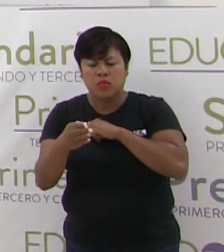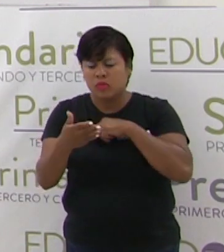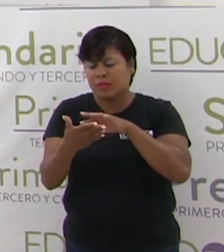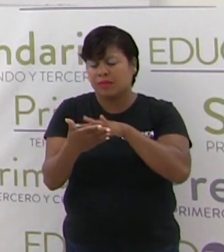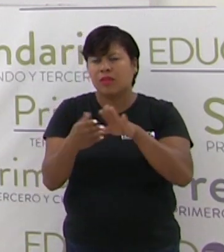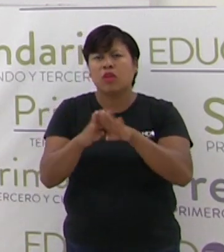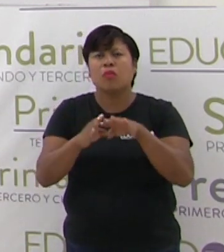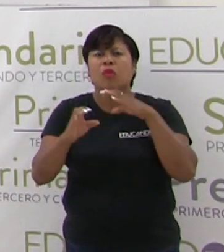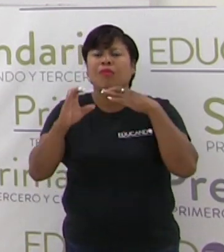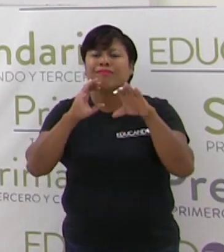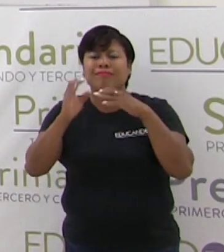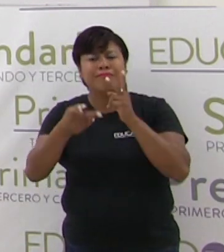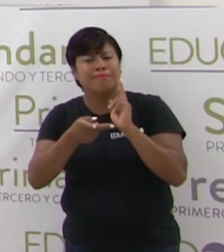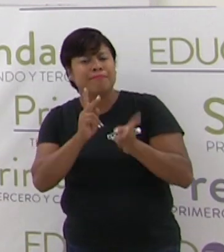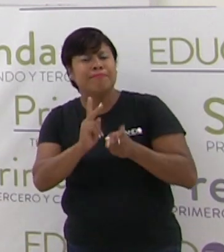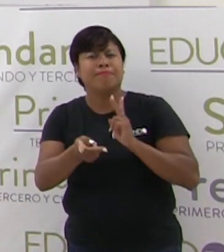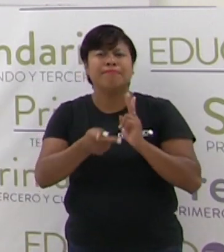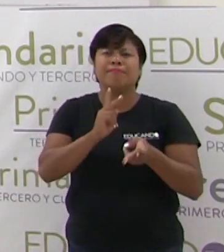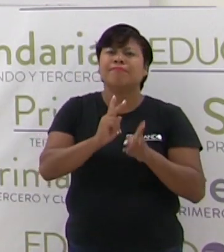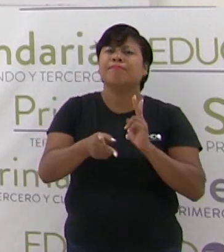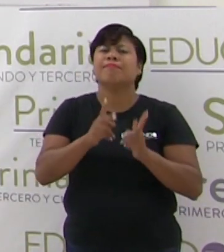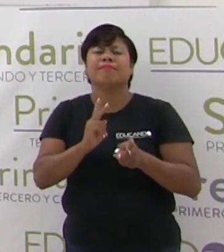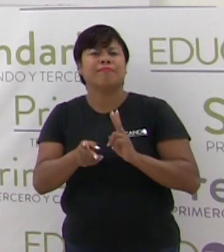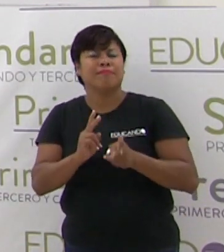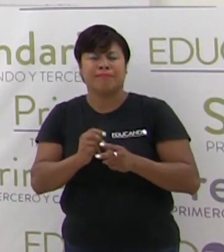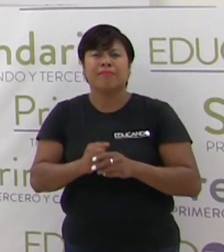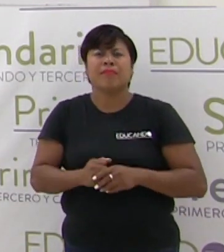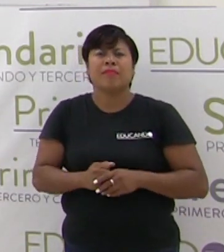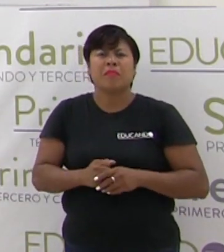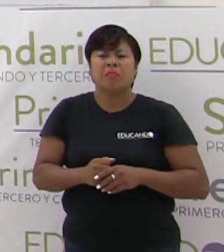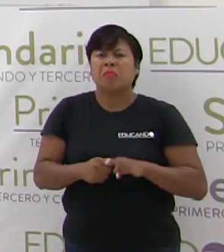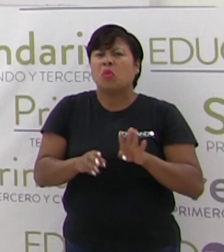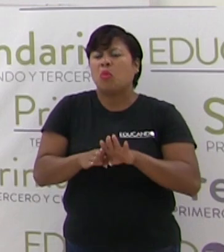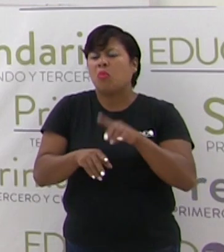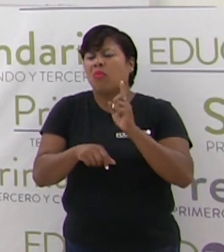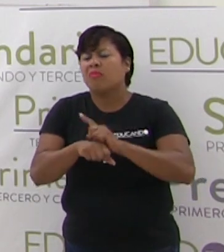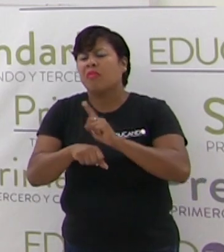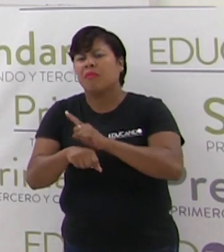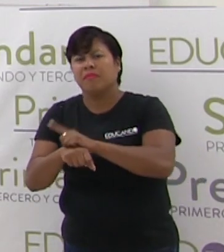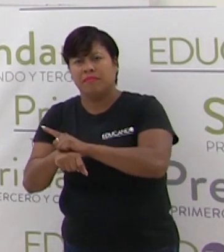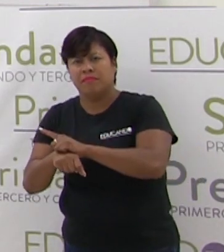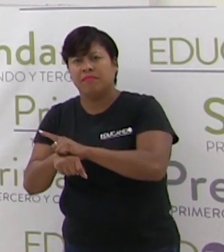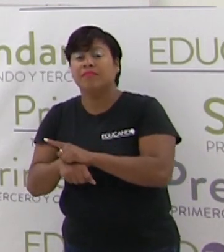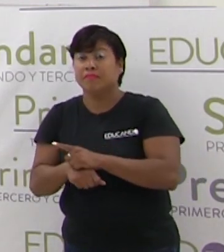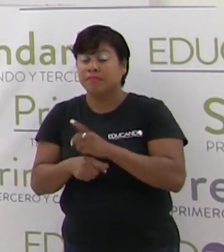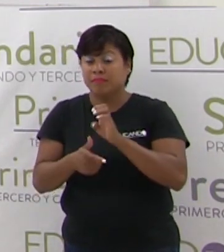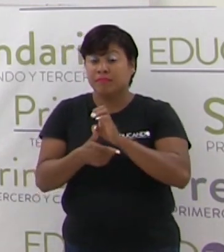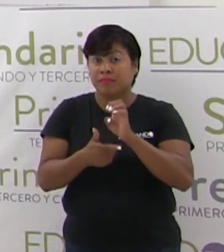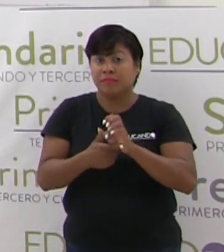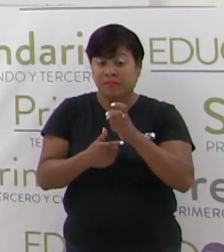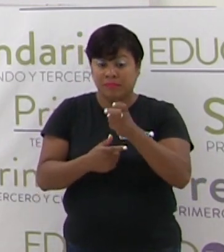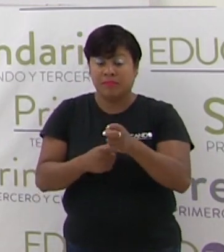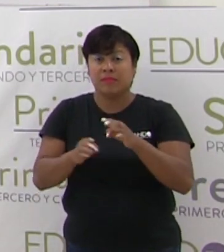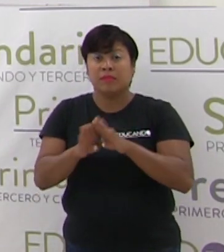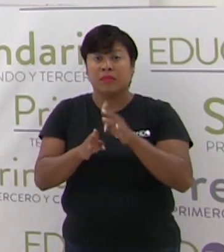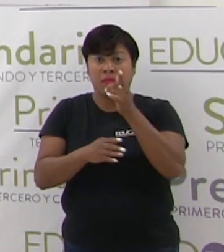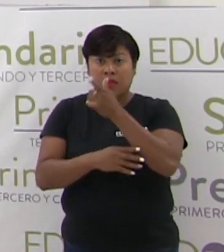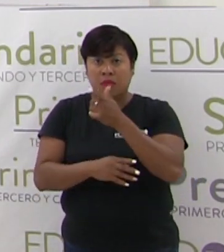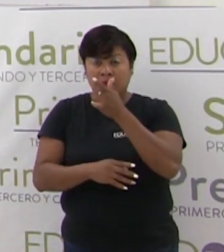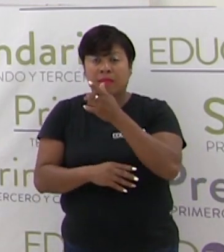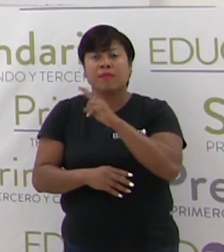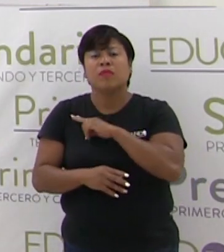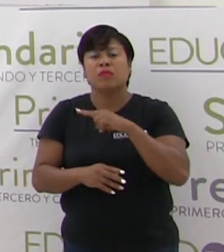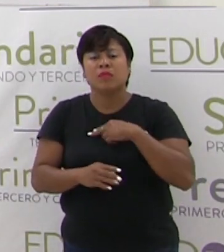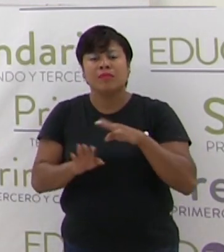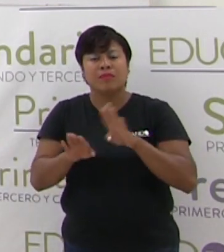leyendo una conversación muy diaria. Y entonces este tipo de lenguaje